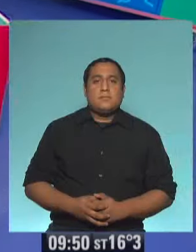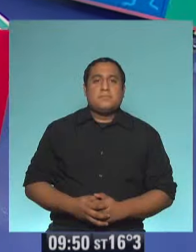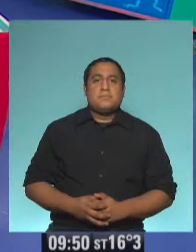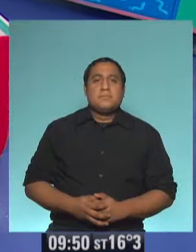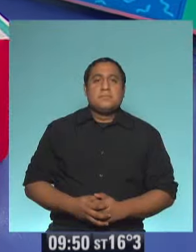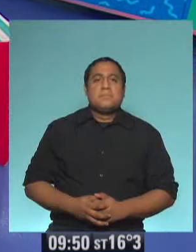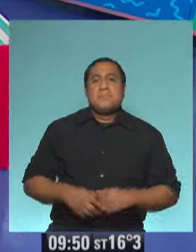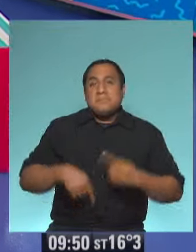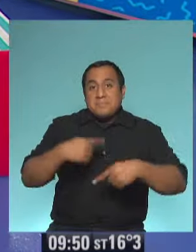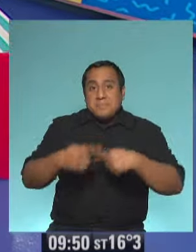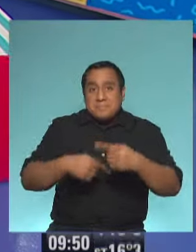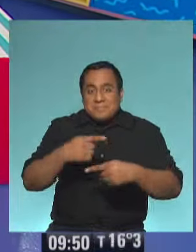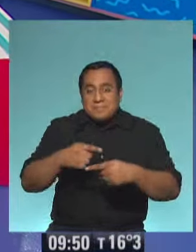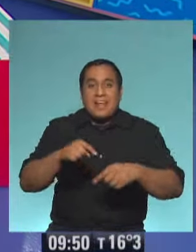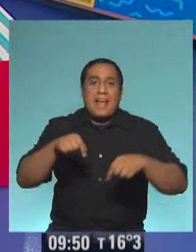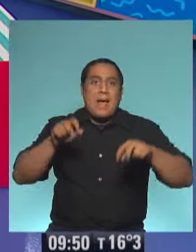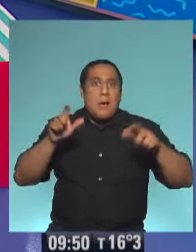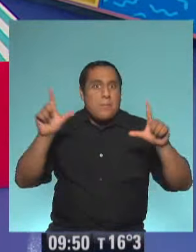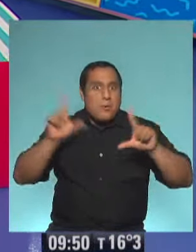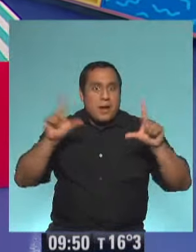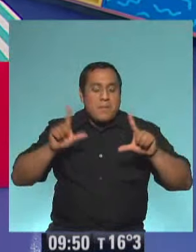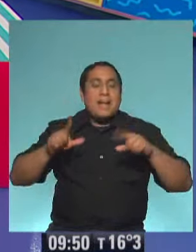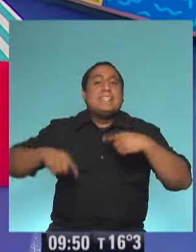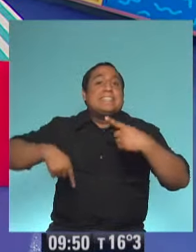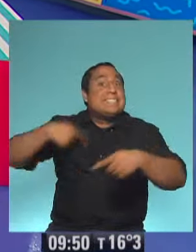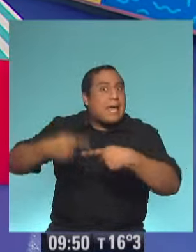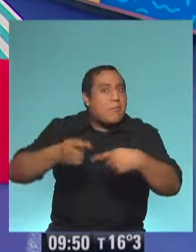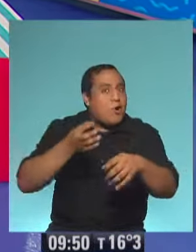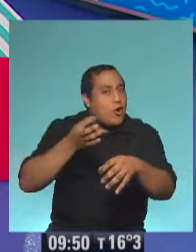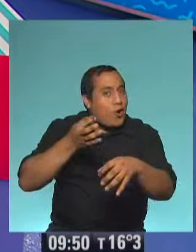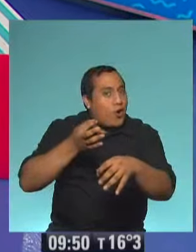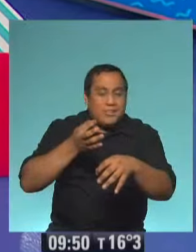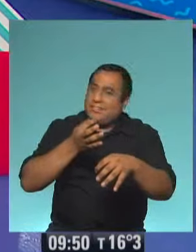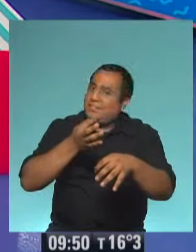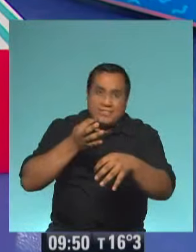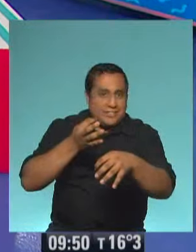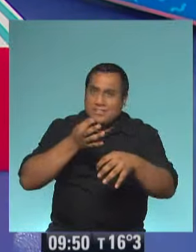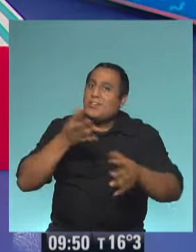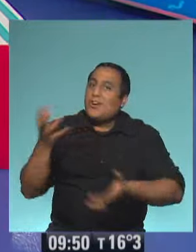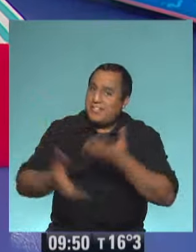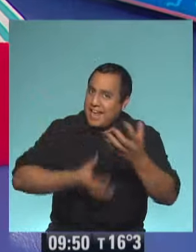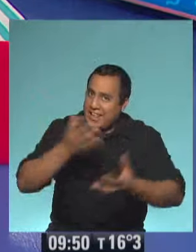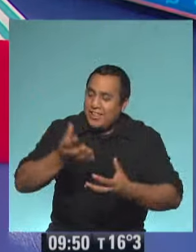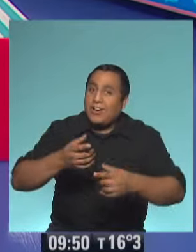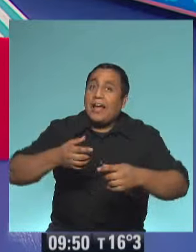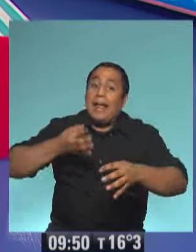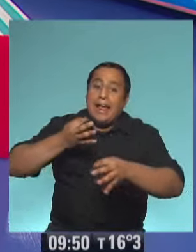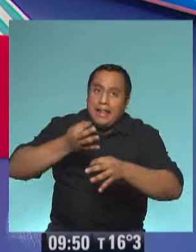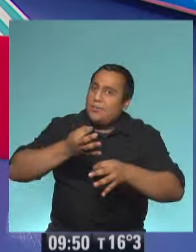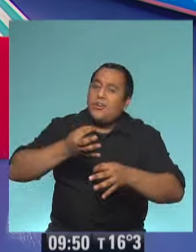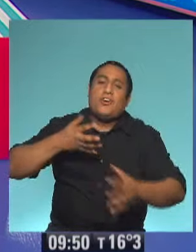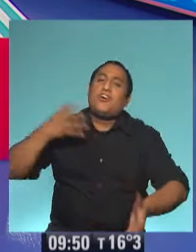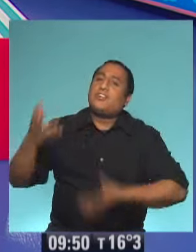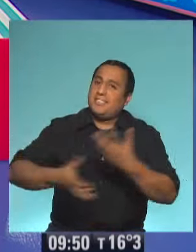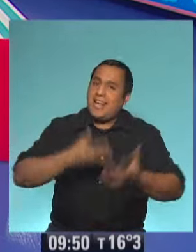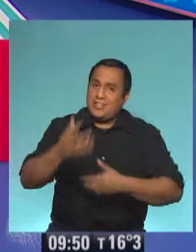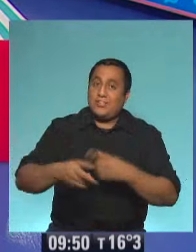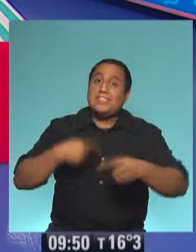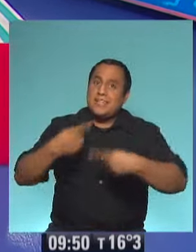las mañanas en este programa intitulado Seguimos Cocinando. Ah, pensé que ibas a decir Seguimos Educando. Ahora es Seguimos Cocinando. Este Seguimos Cocinando. Claro que sí. Muy